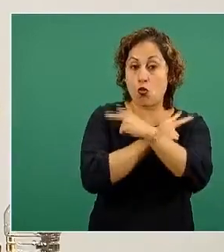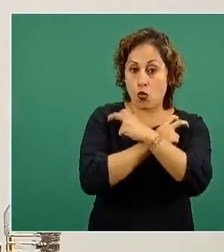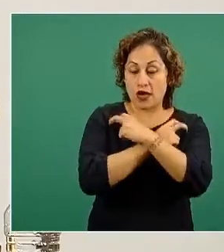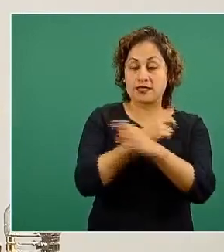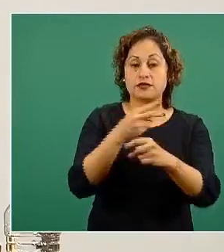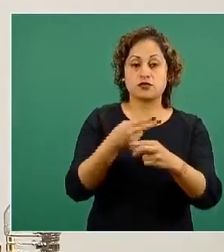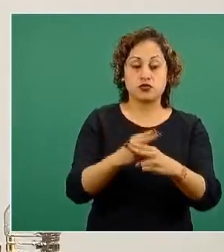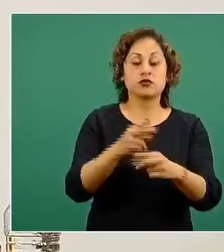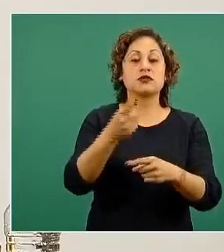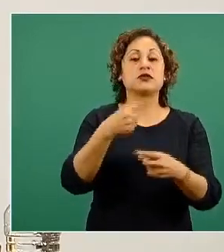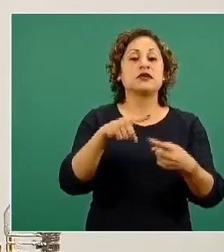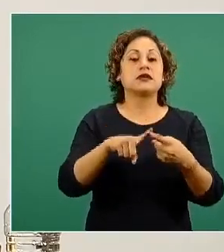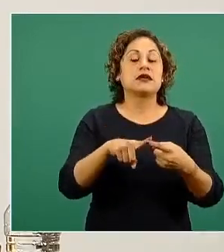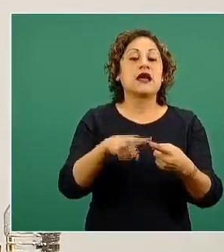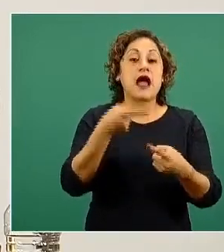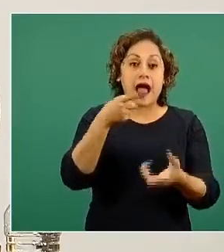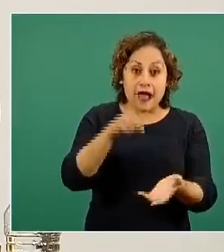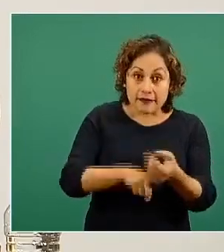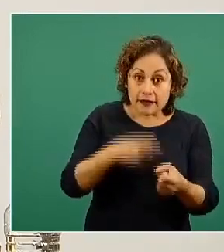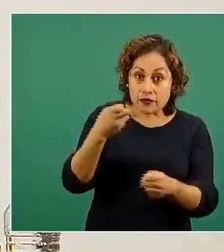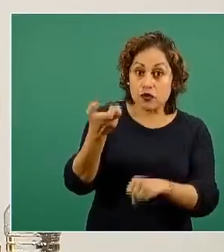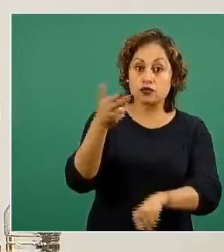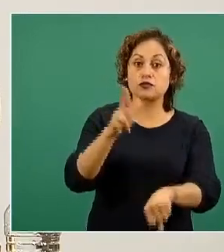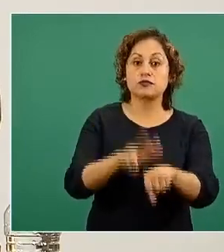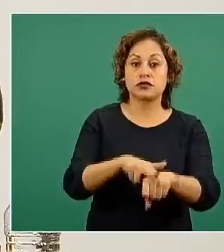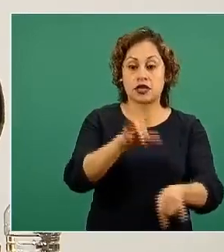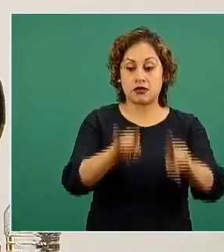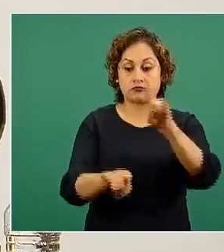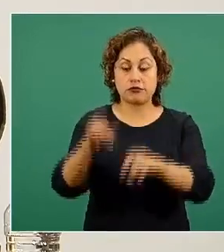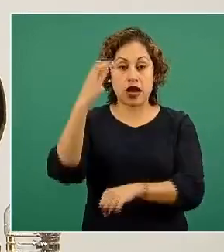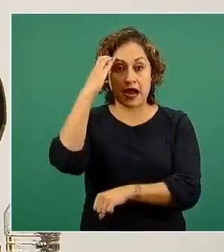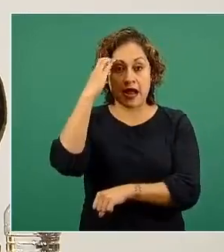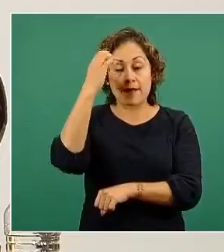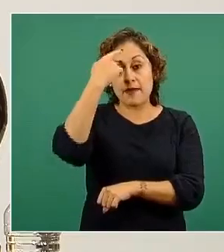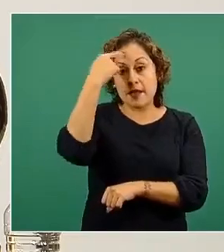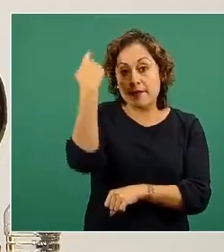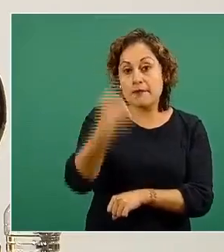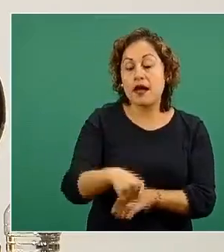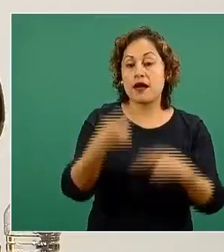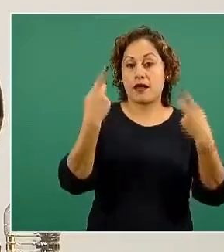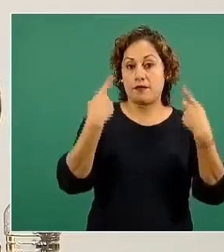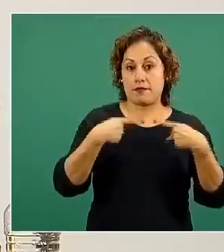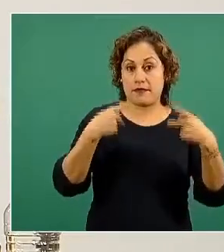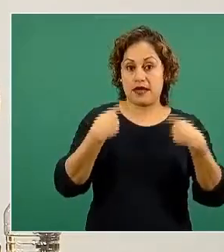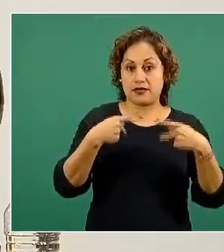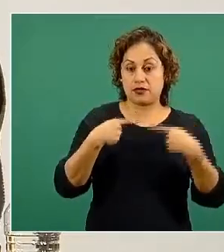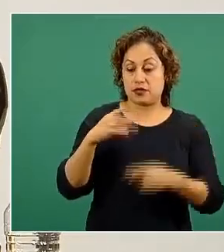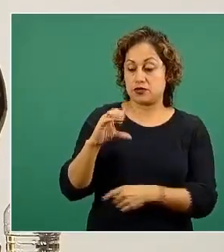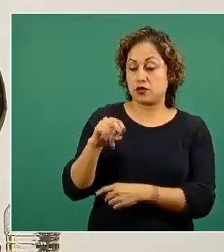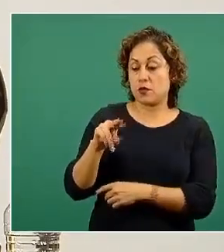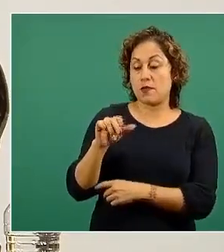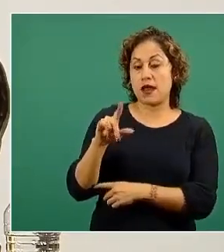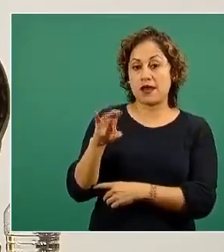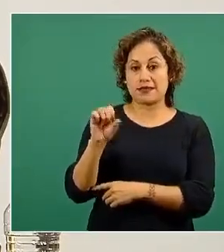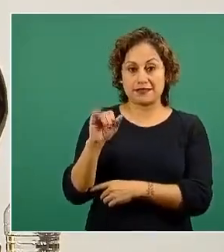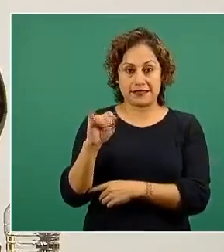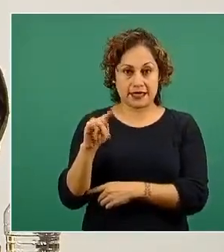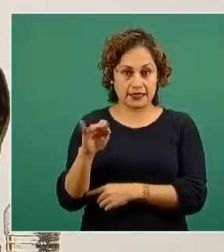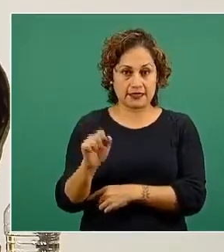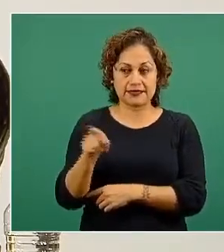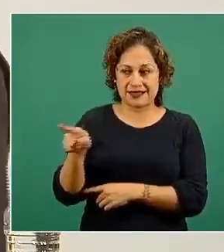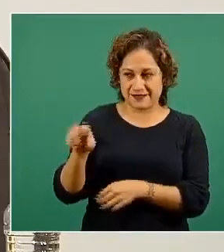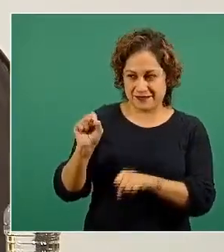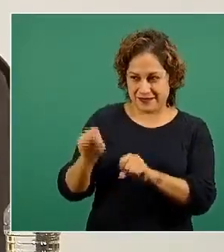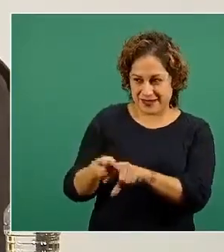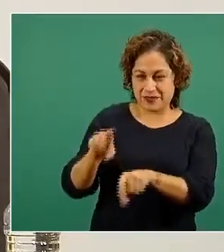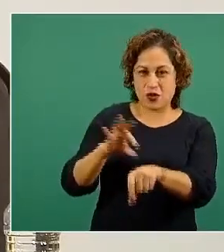camas de hospitalización para pacientes convalecientes, que es como mencionaba el doctor Ruy, estas estrategias que